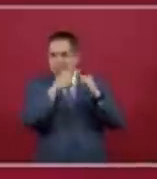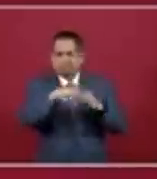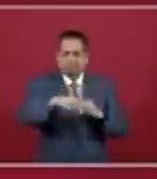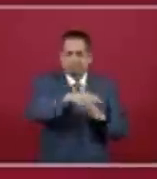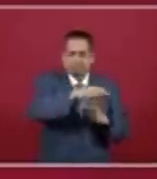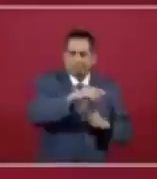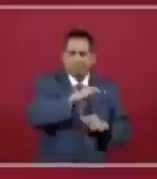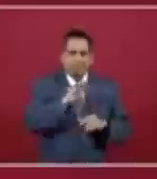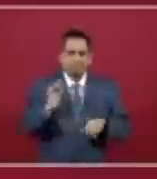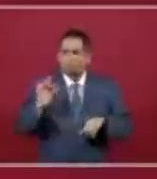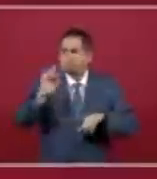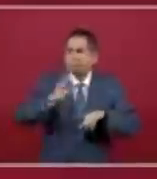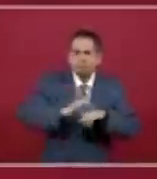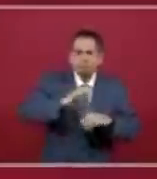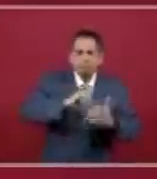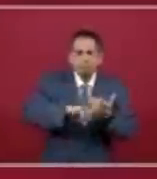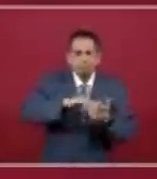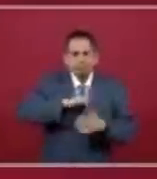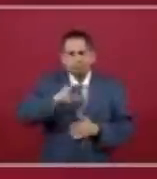Que puedan ir